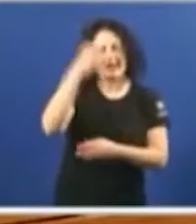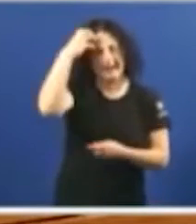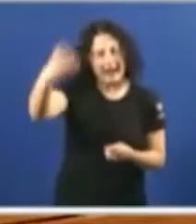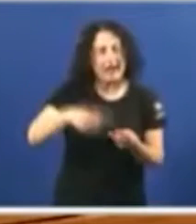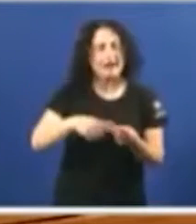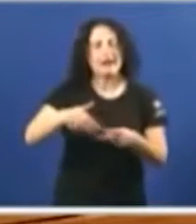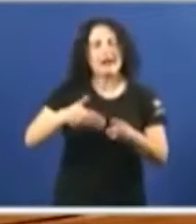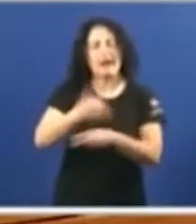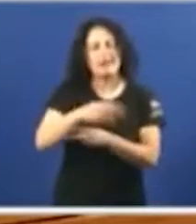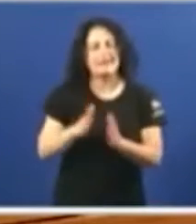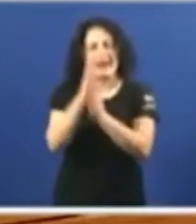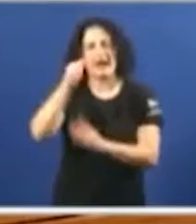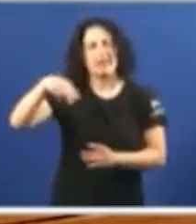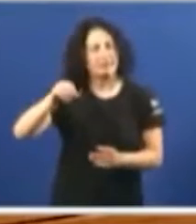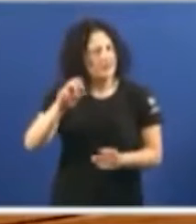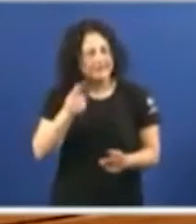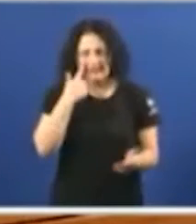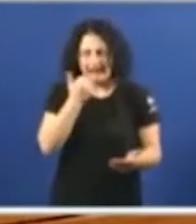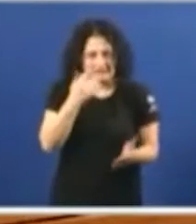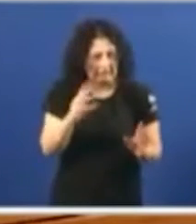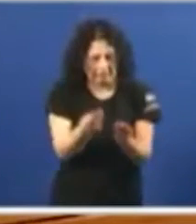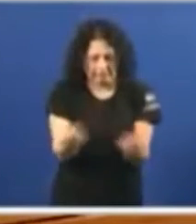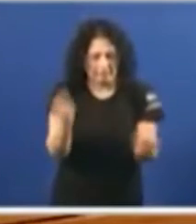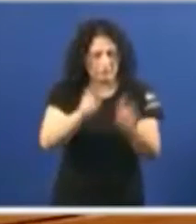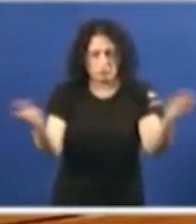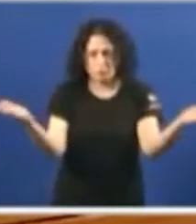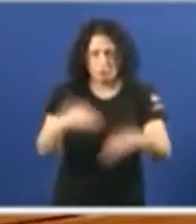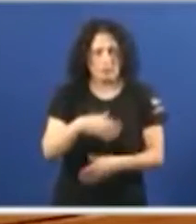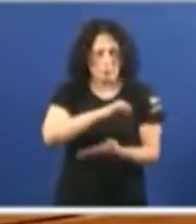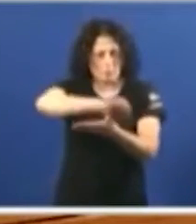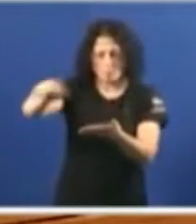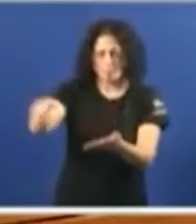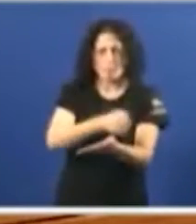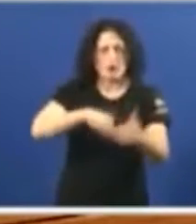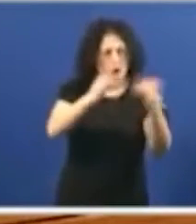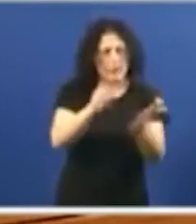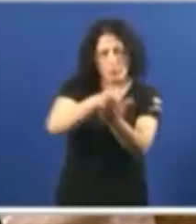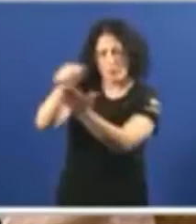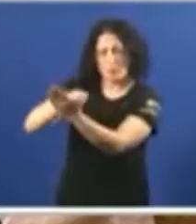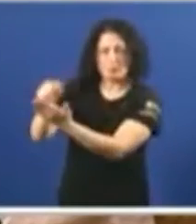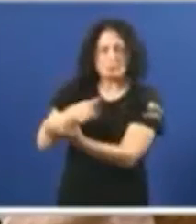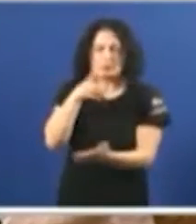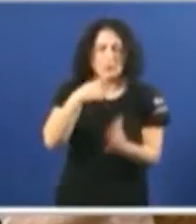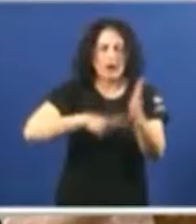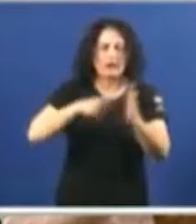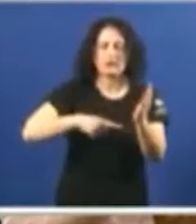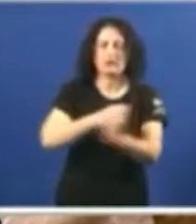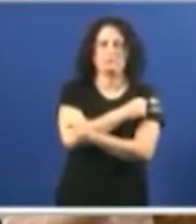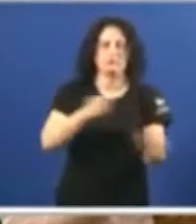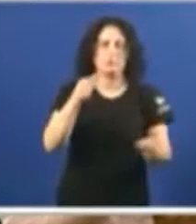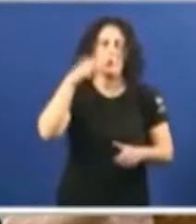e a calle San Andrés prácticamente desertas, con moitos locales vacíos, porque non serán alquilados debido